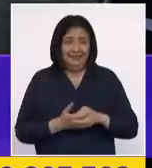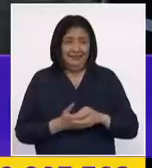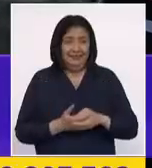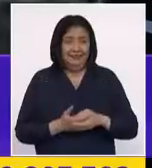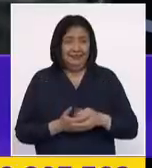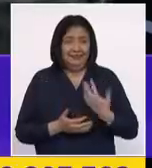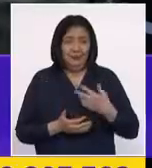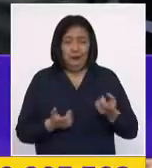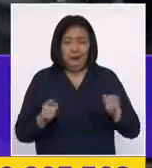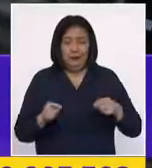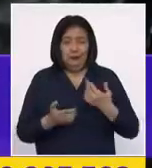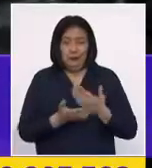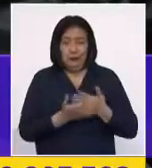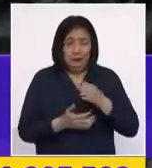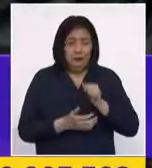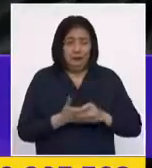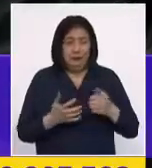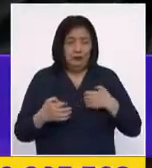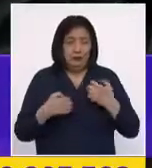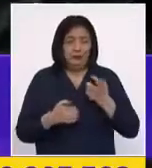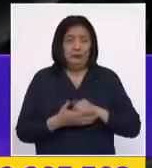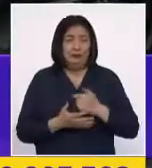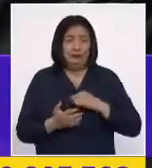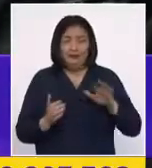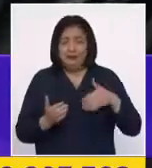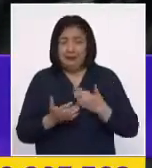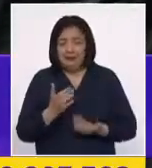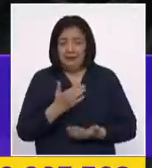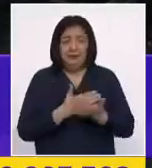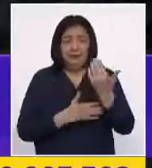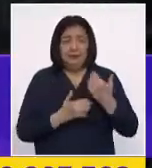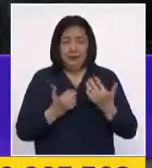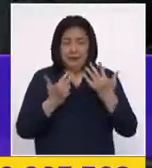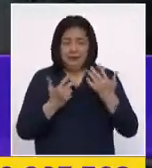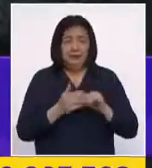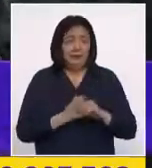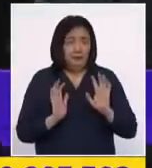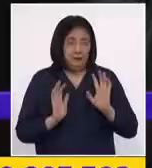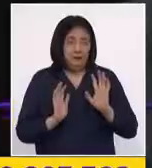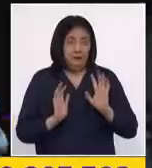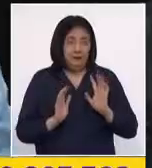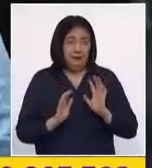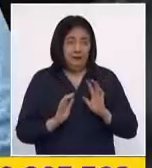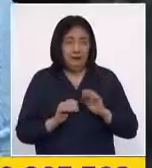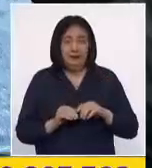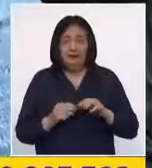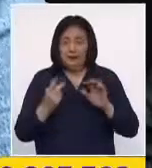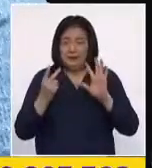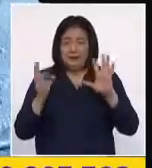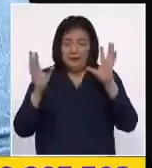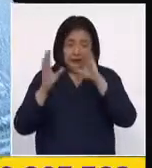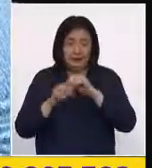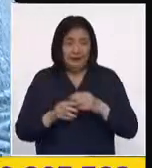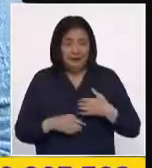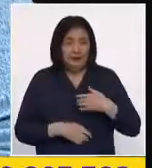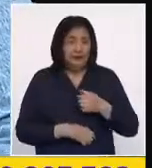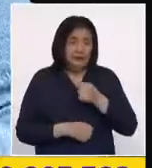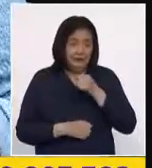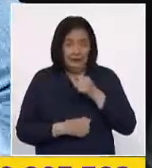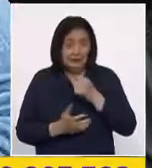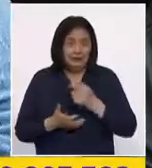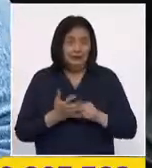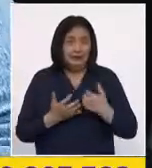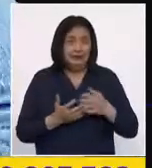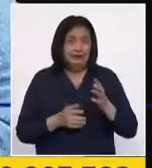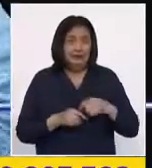del día de mi audición, ¿no? Y de las emociones, porque yo llegué en la mañana a las 8 y me tocó audicionar a las 7 de la noche. Entonces, te imaginas,